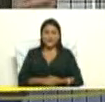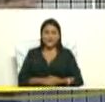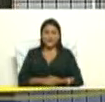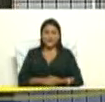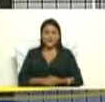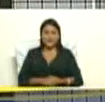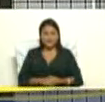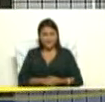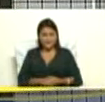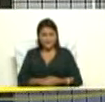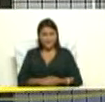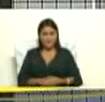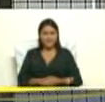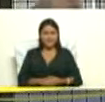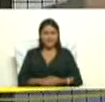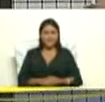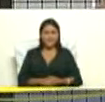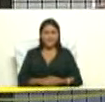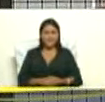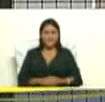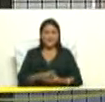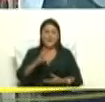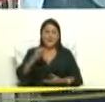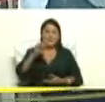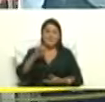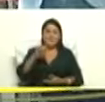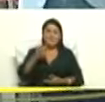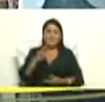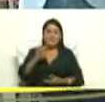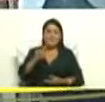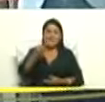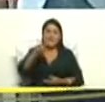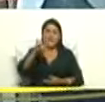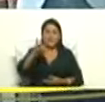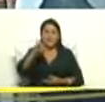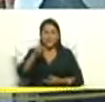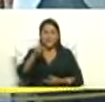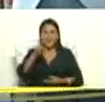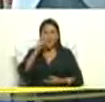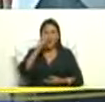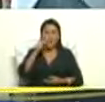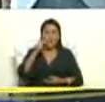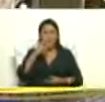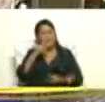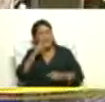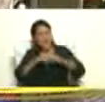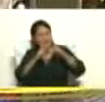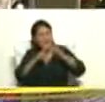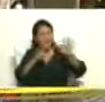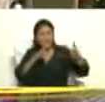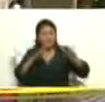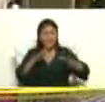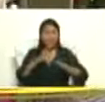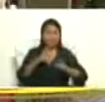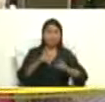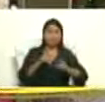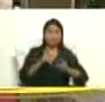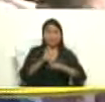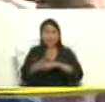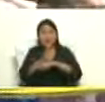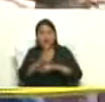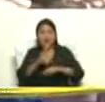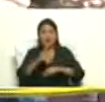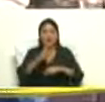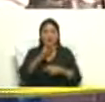info ch y por eso no se para aquí está la generación intermedia joven gobernando este país ya